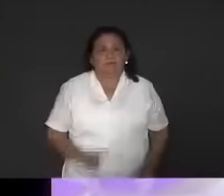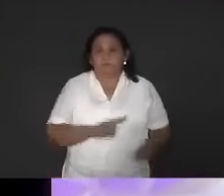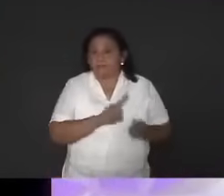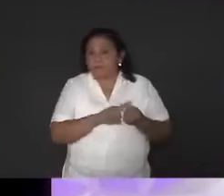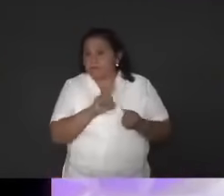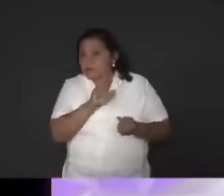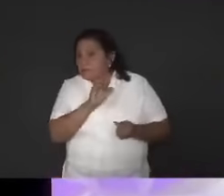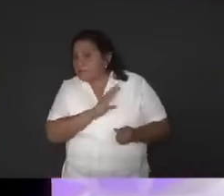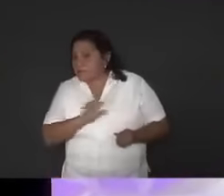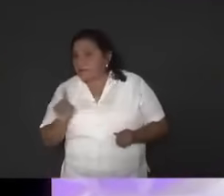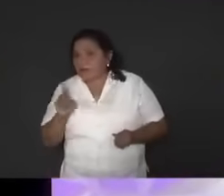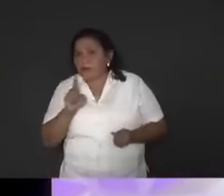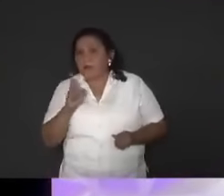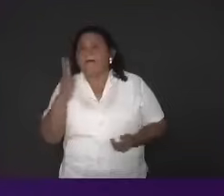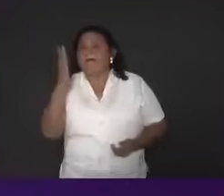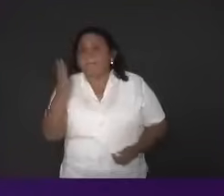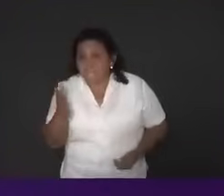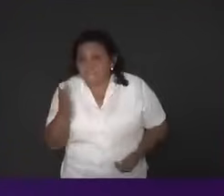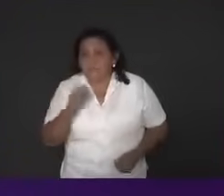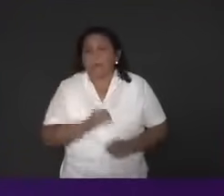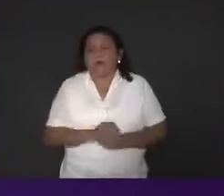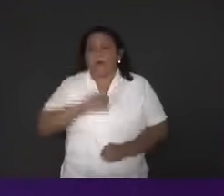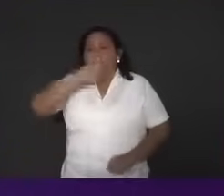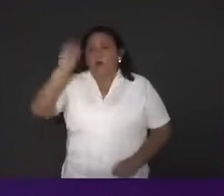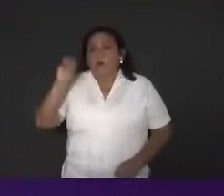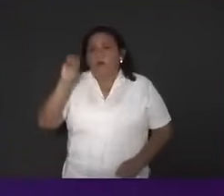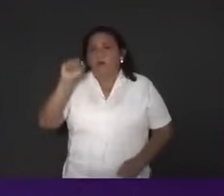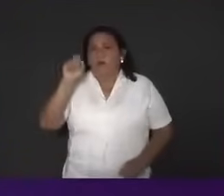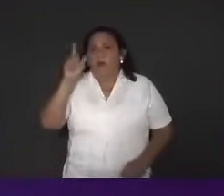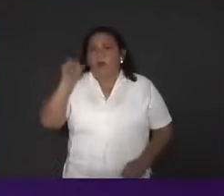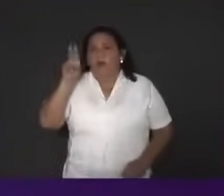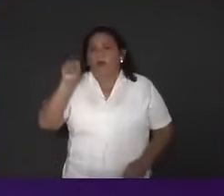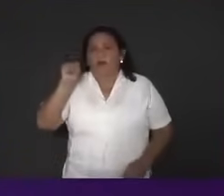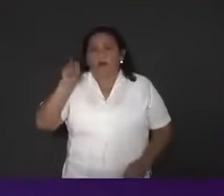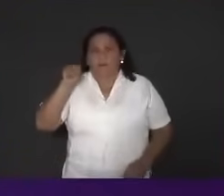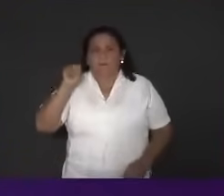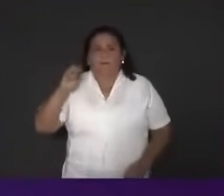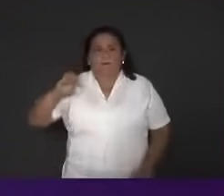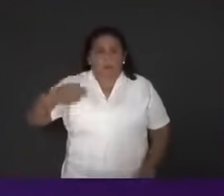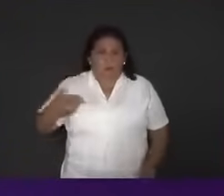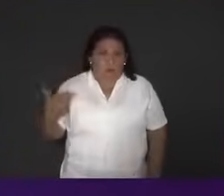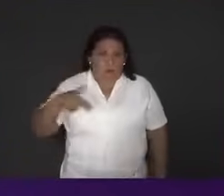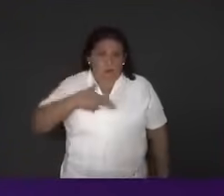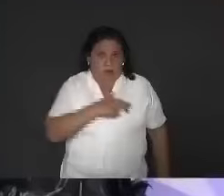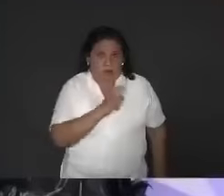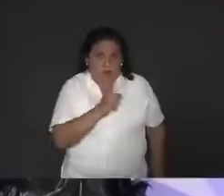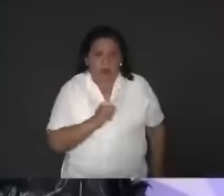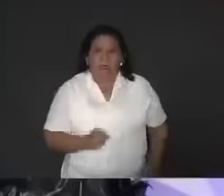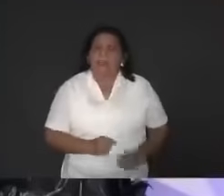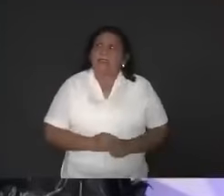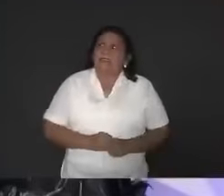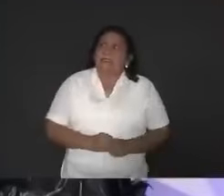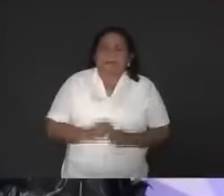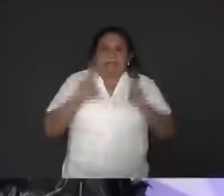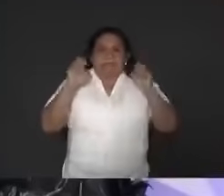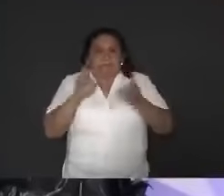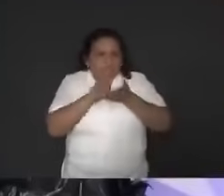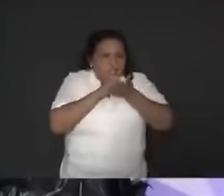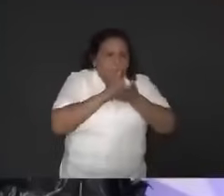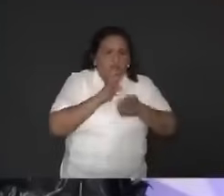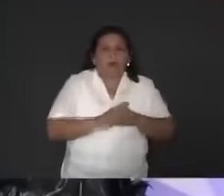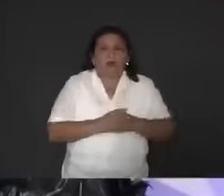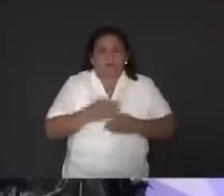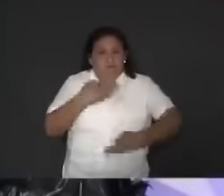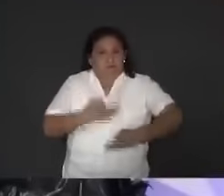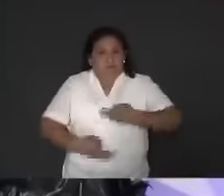uso de la bolsa de tiempo? Adelante, candidato Joaquín Jesús Díaz Mena. También sobre el tema de las adicciones, vamos a implementar la